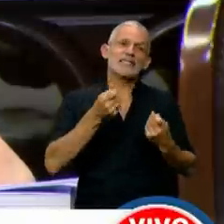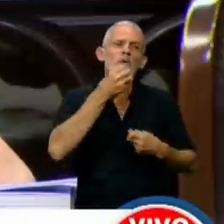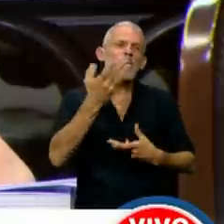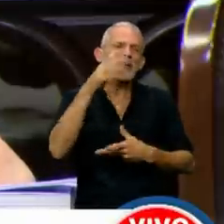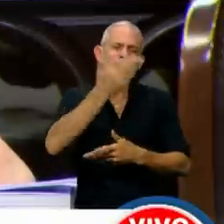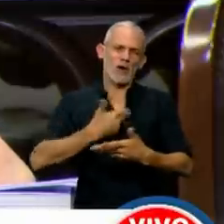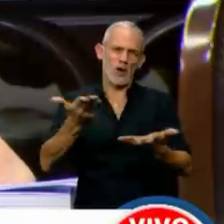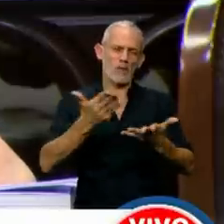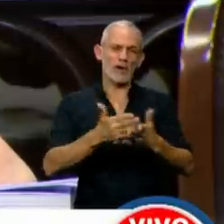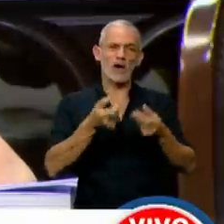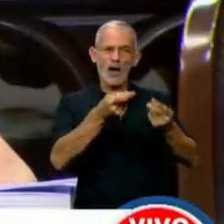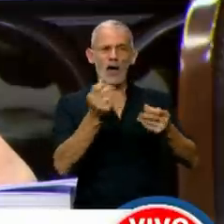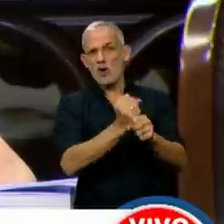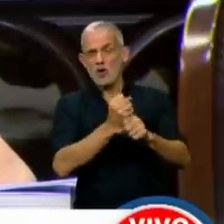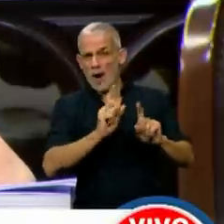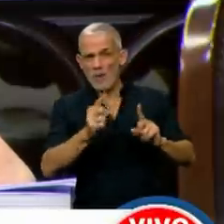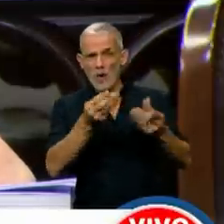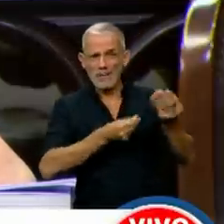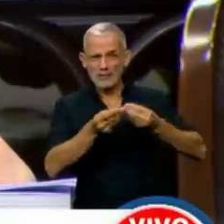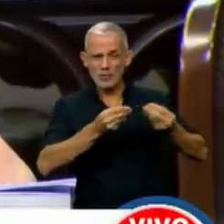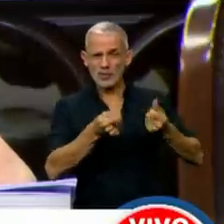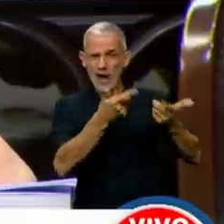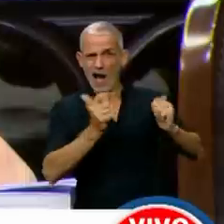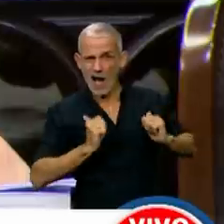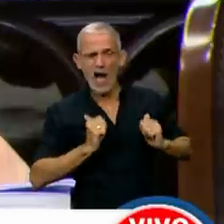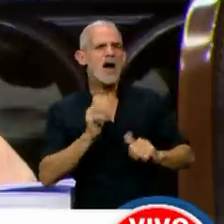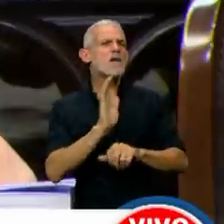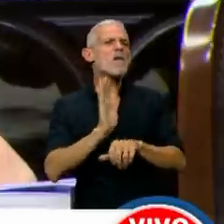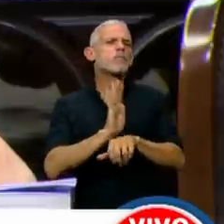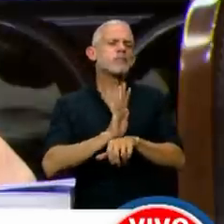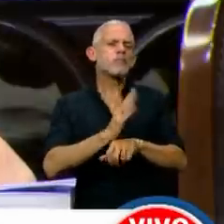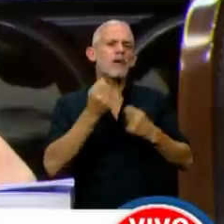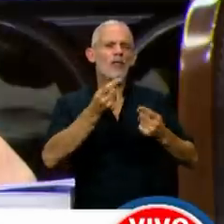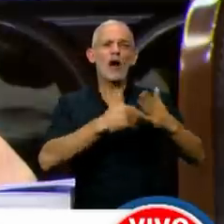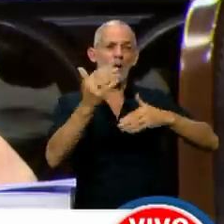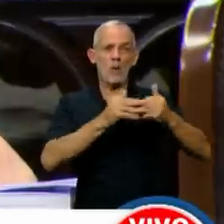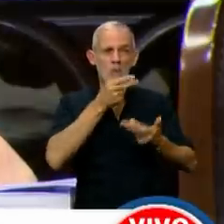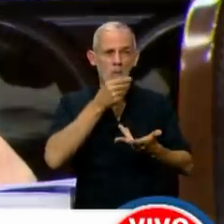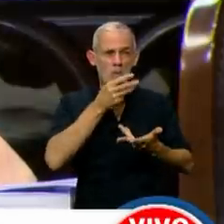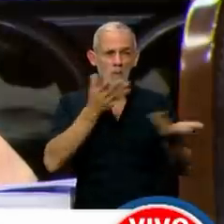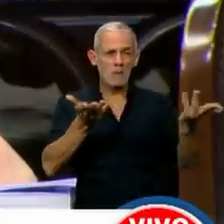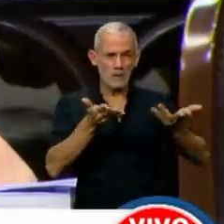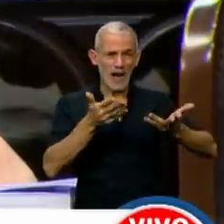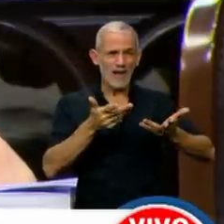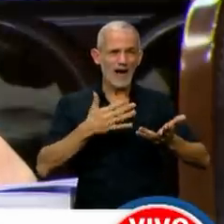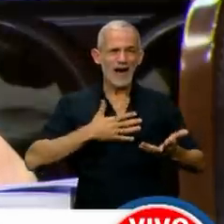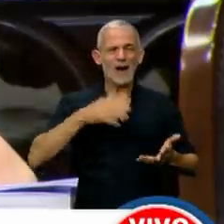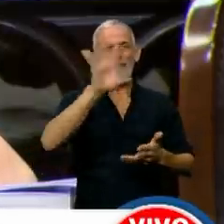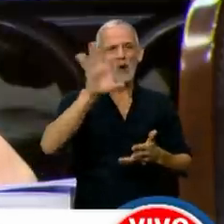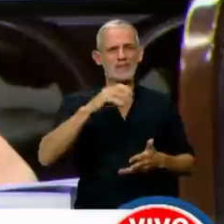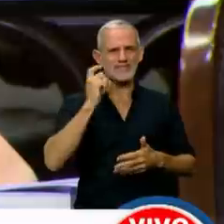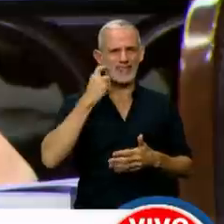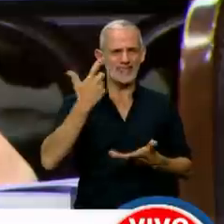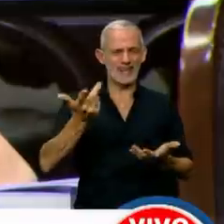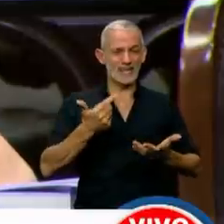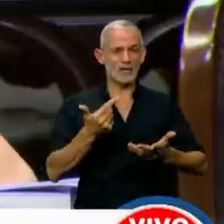dejar sin presupuesto a nuestro gobierno implicaría dejar sin obras muchas obras a nuestra querida provincia de entre